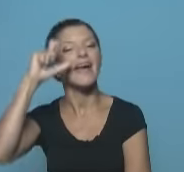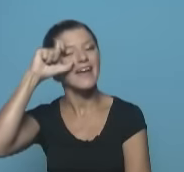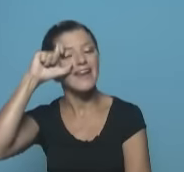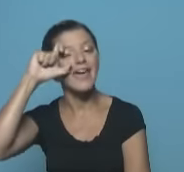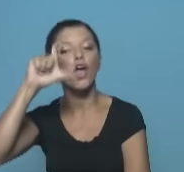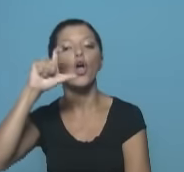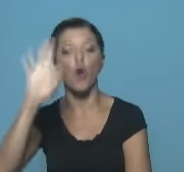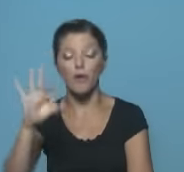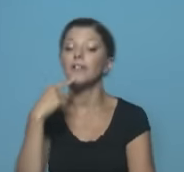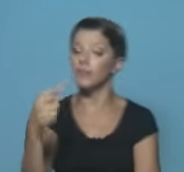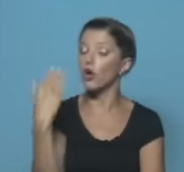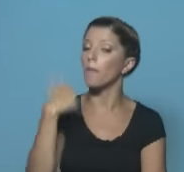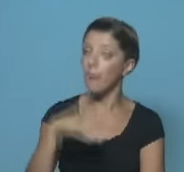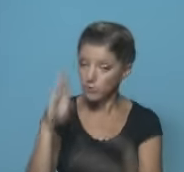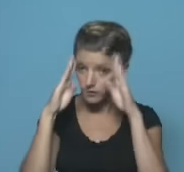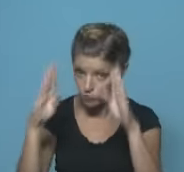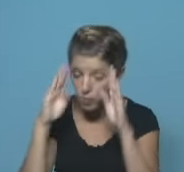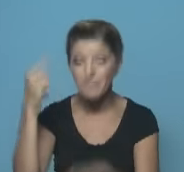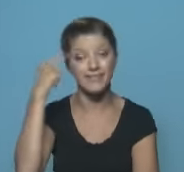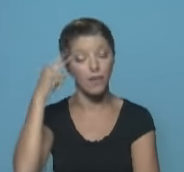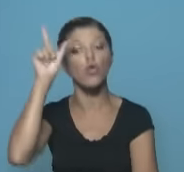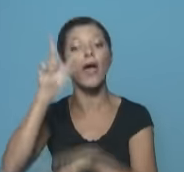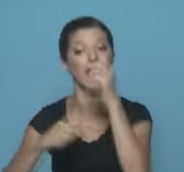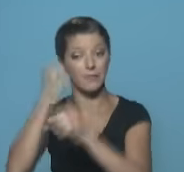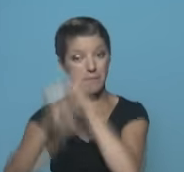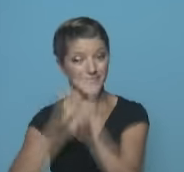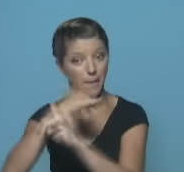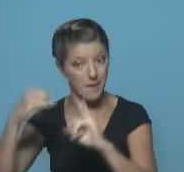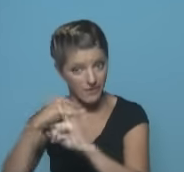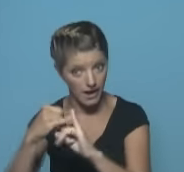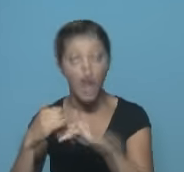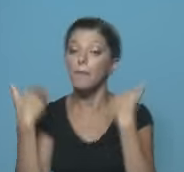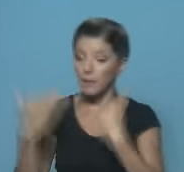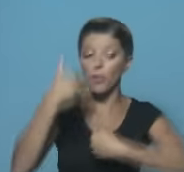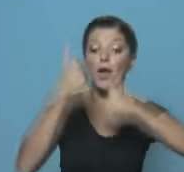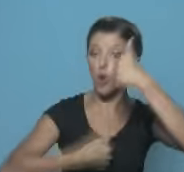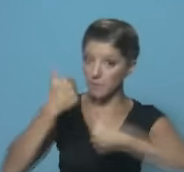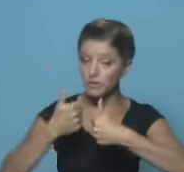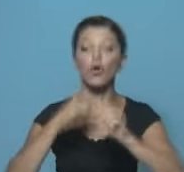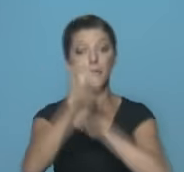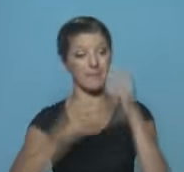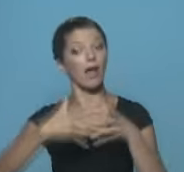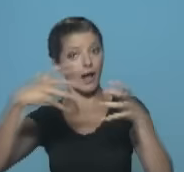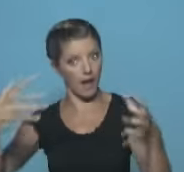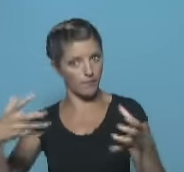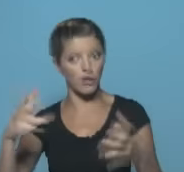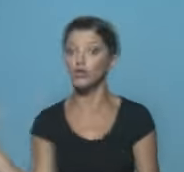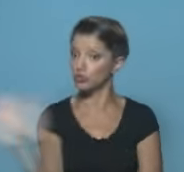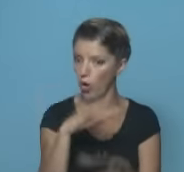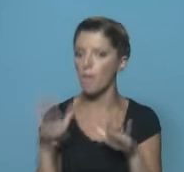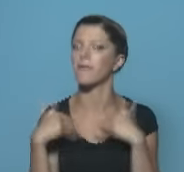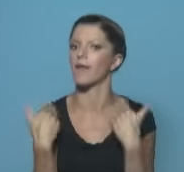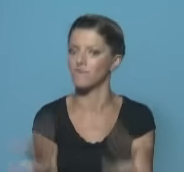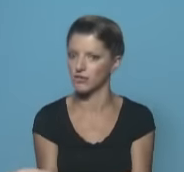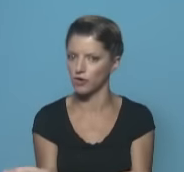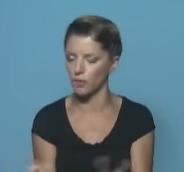pequeño empresario para que pueda competir frente a los grandes empresarios. Así nos vamos a beneficiar todos como consumidores.